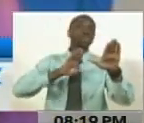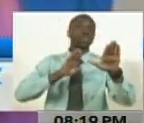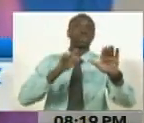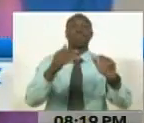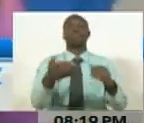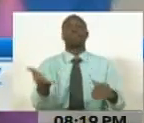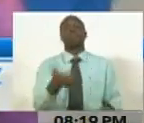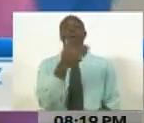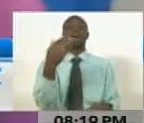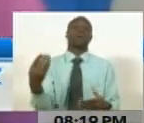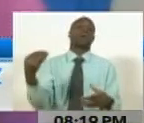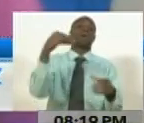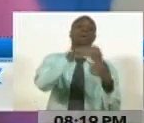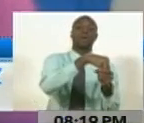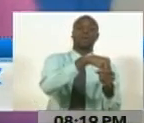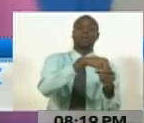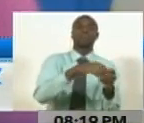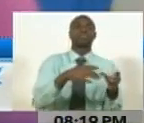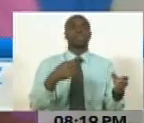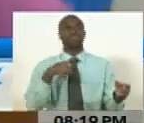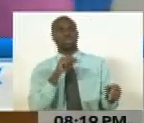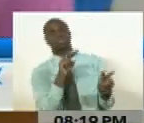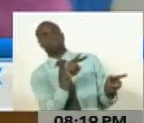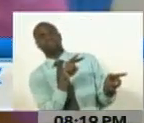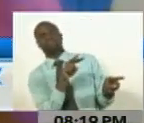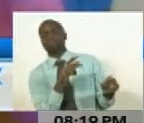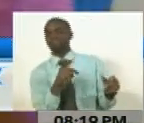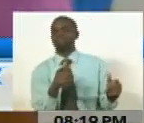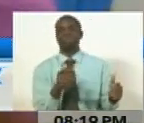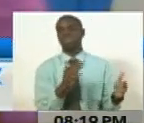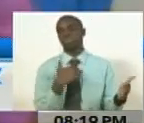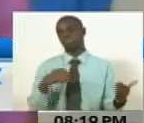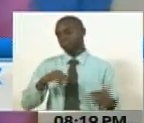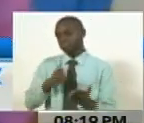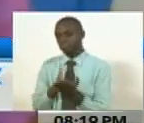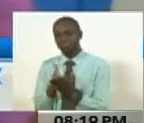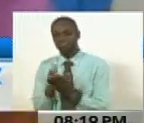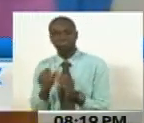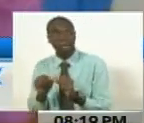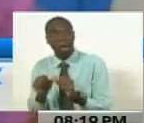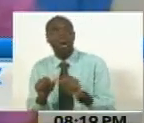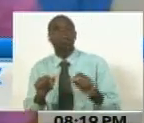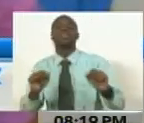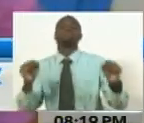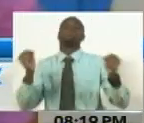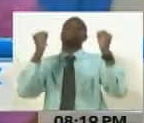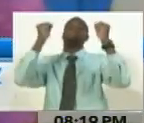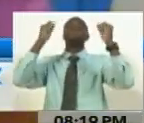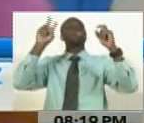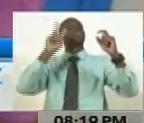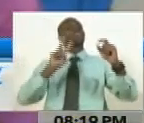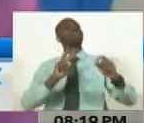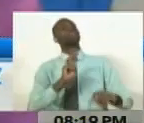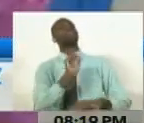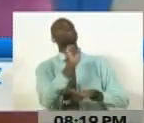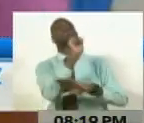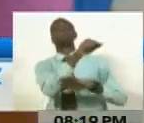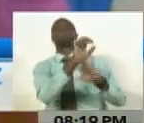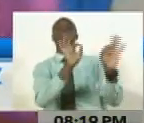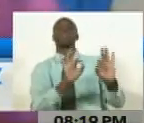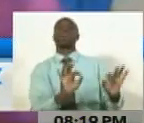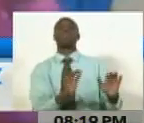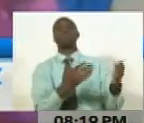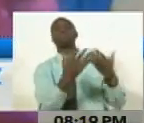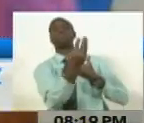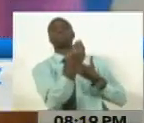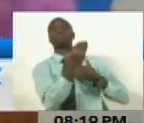Ha sido, y así lo decimos nosotros, una victoria política para Venezuela, a pesar de que se consumó una